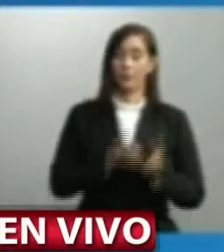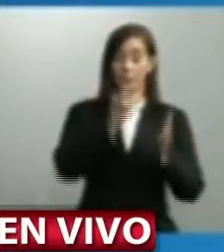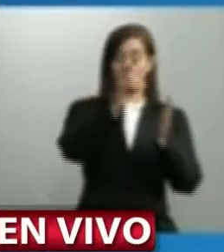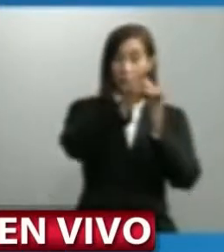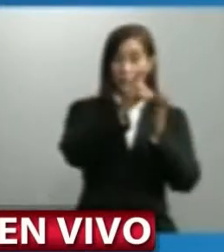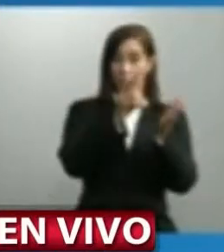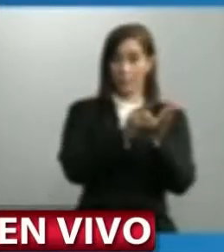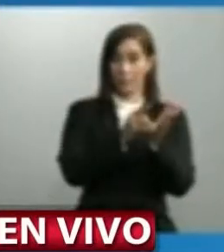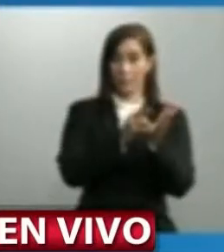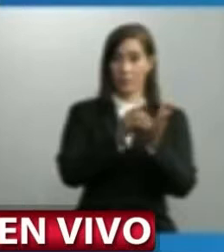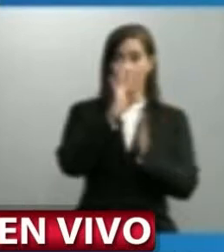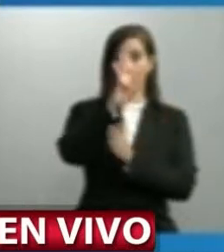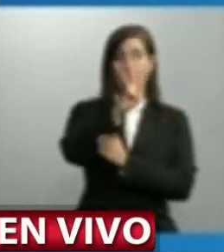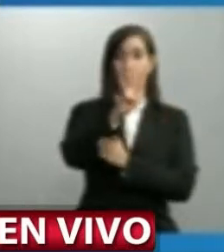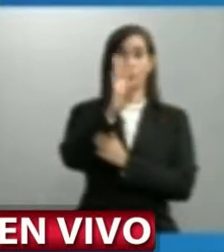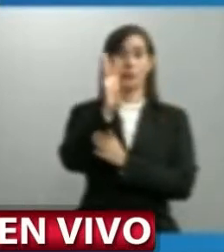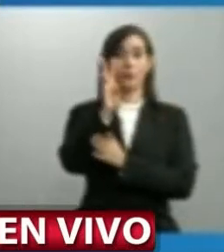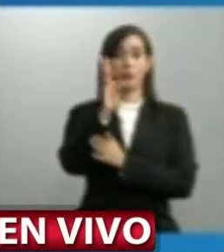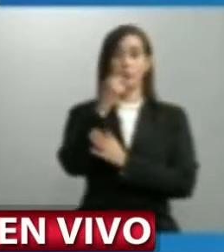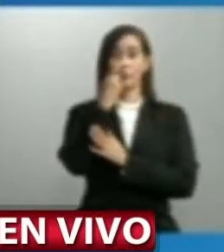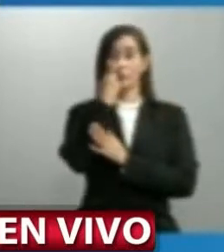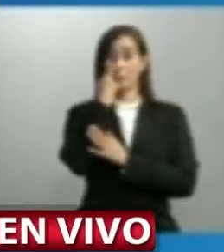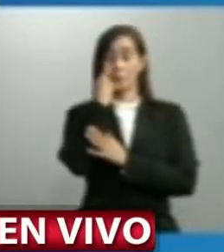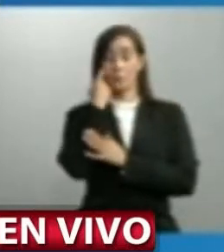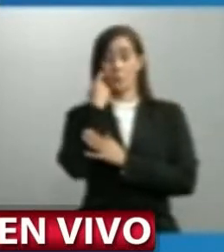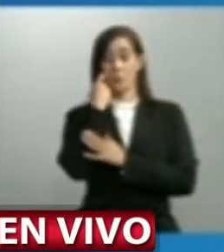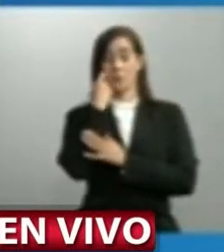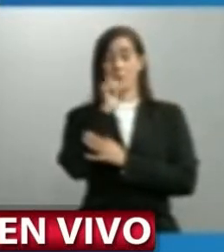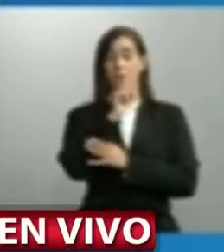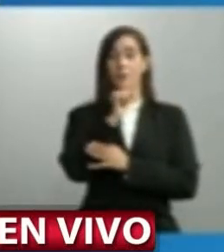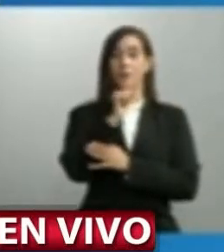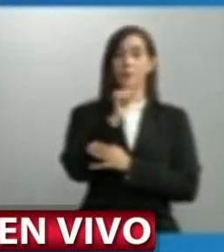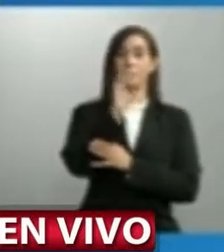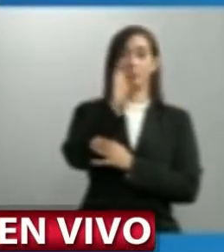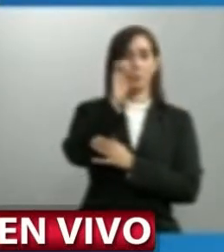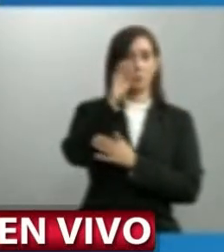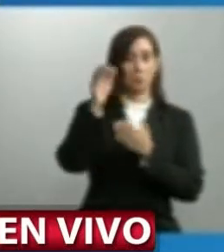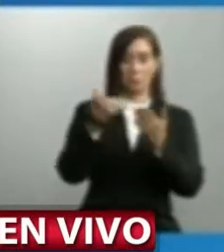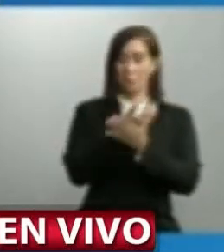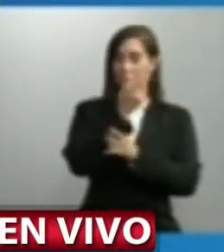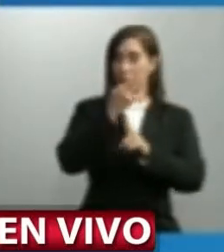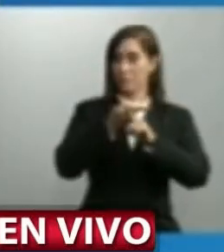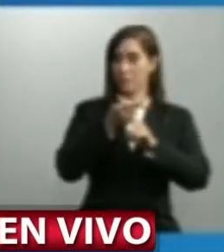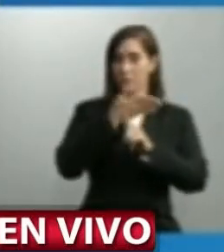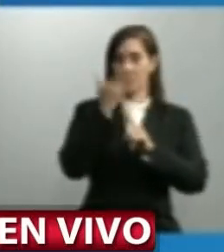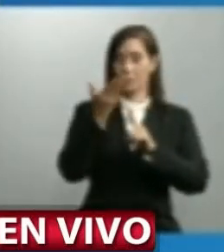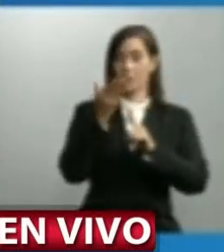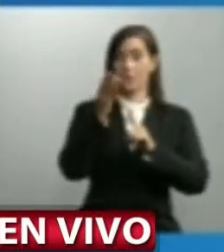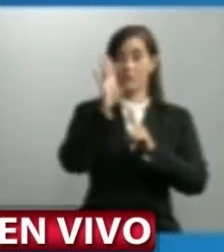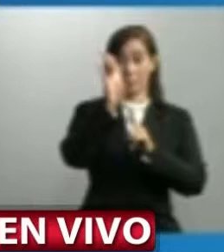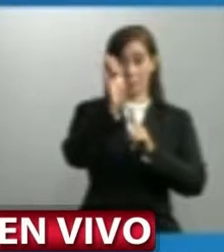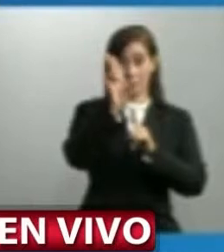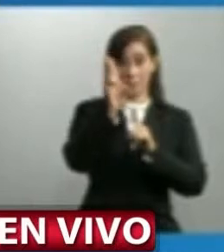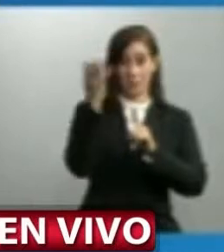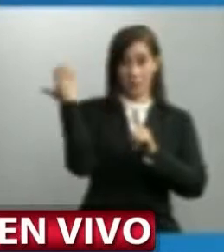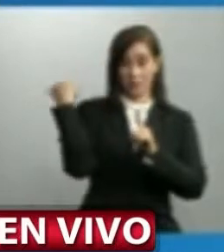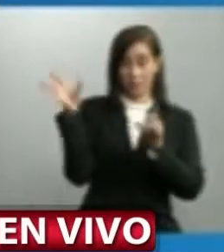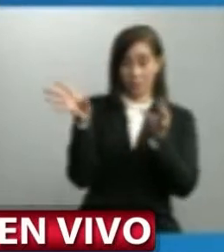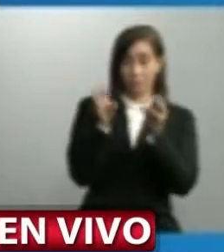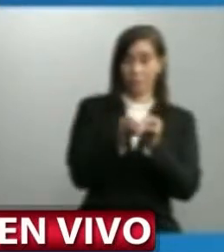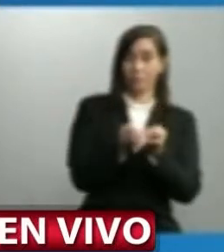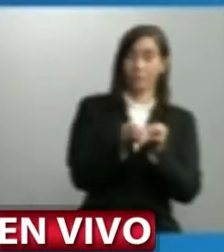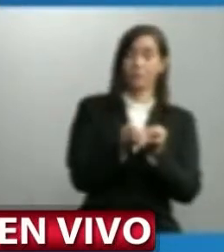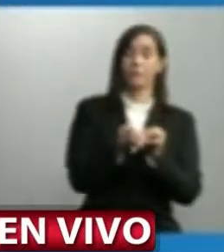Dajabón, 46 pruebas realizadas, 0 casos nuevos, 7